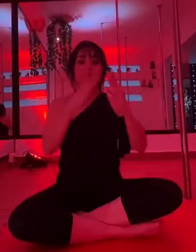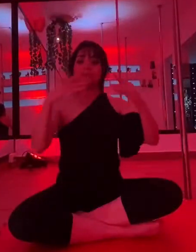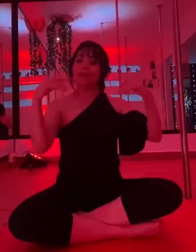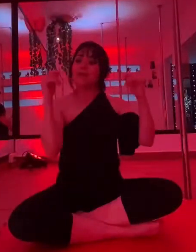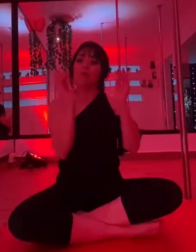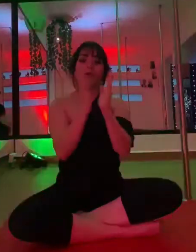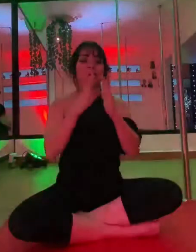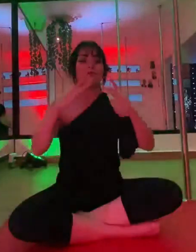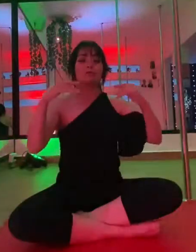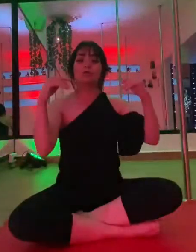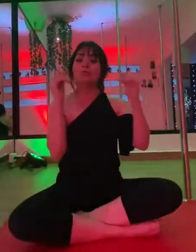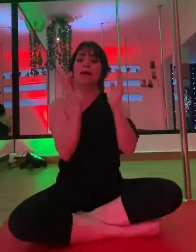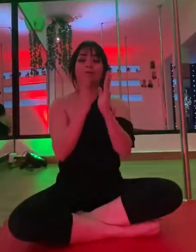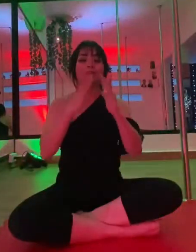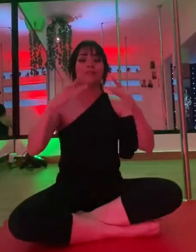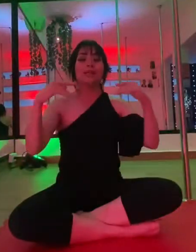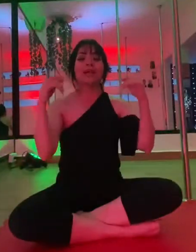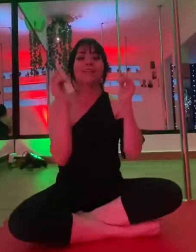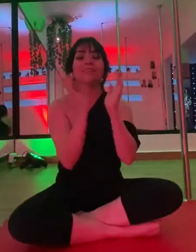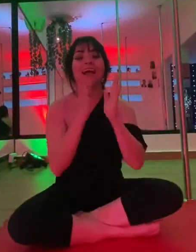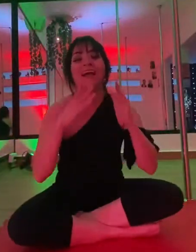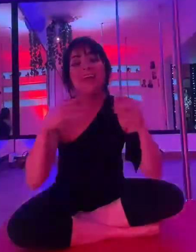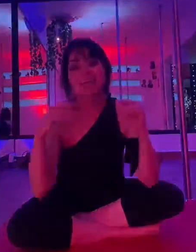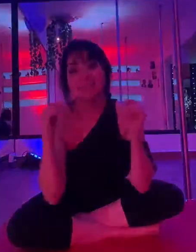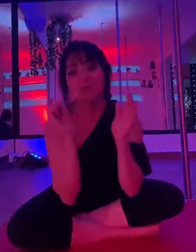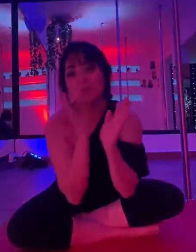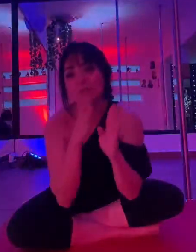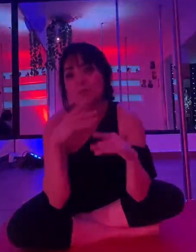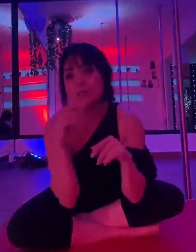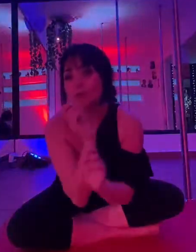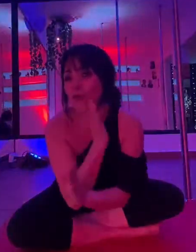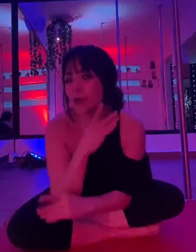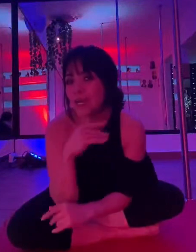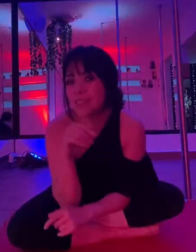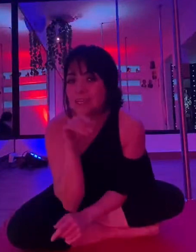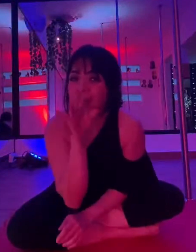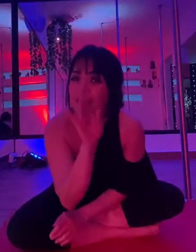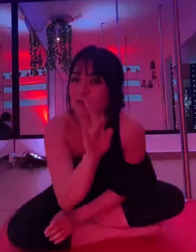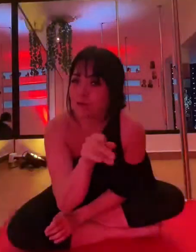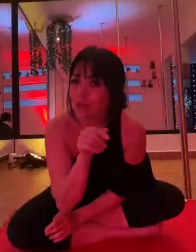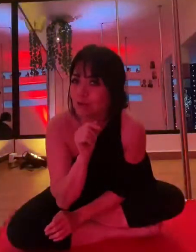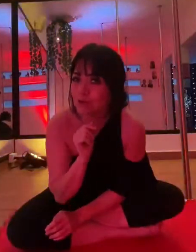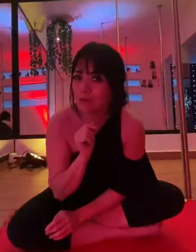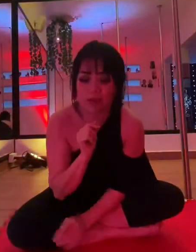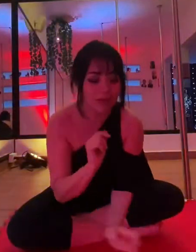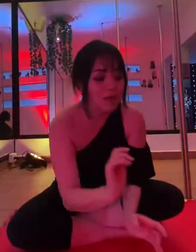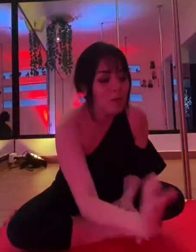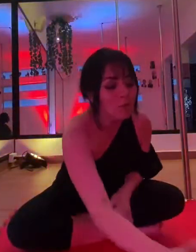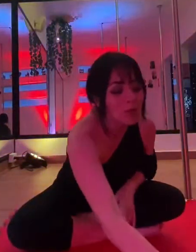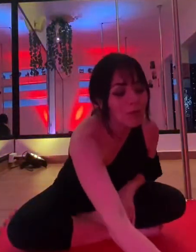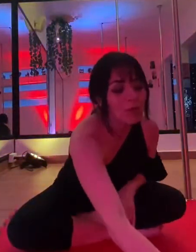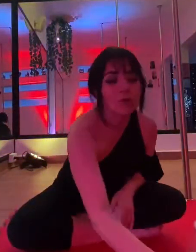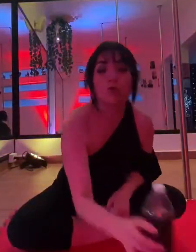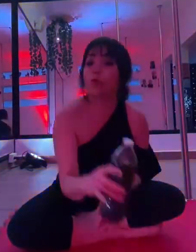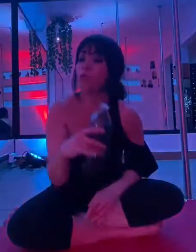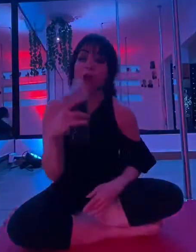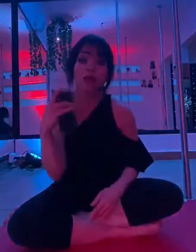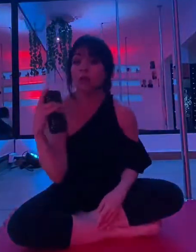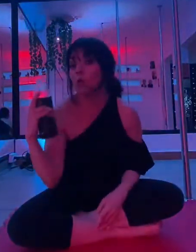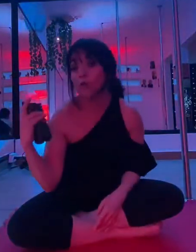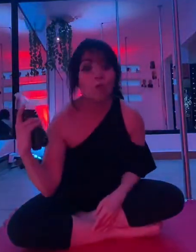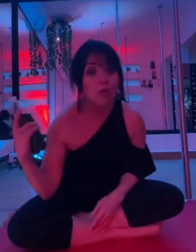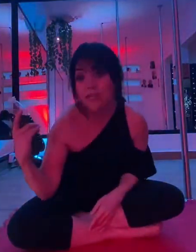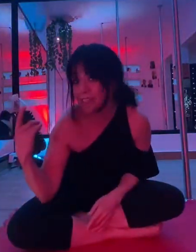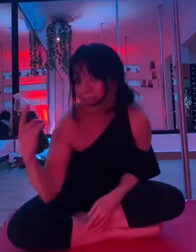ahora enfrente, jueguen con sus manos, que tengan ese movimiento con gracia en los dedos también, porque cuando